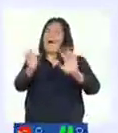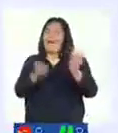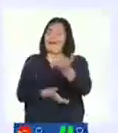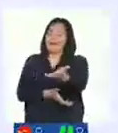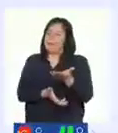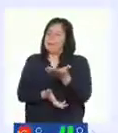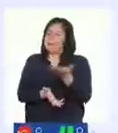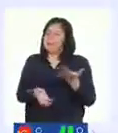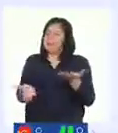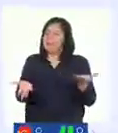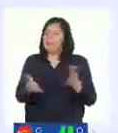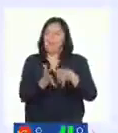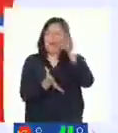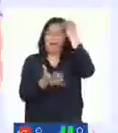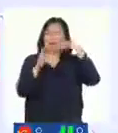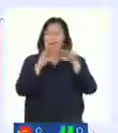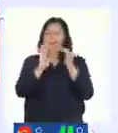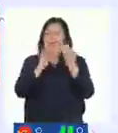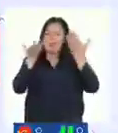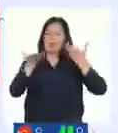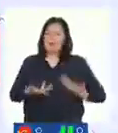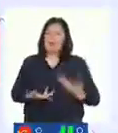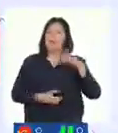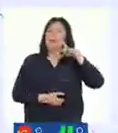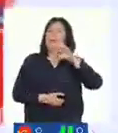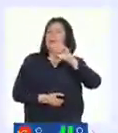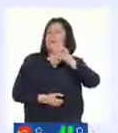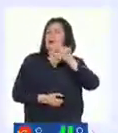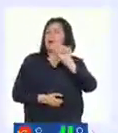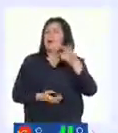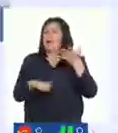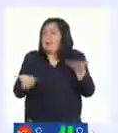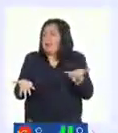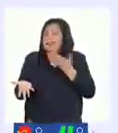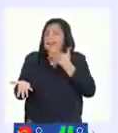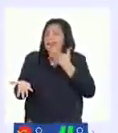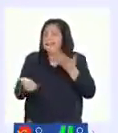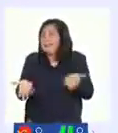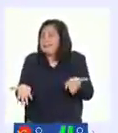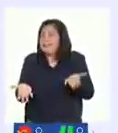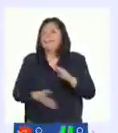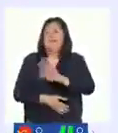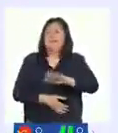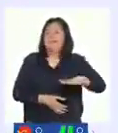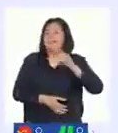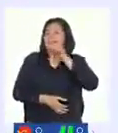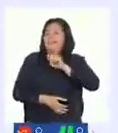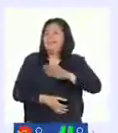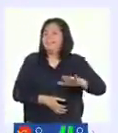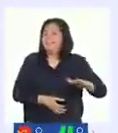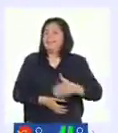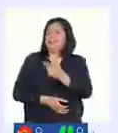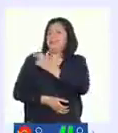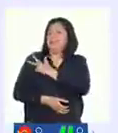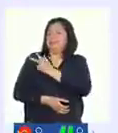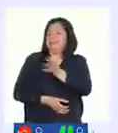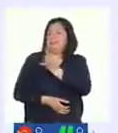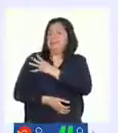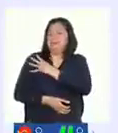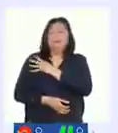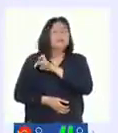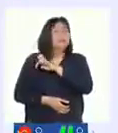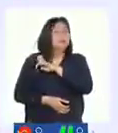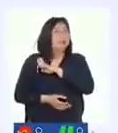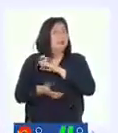Bienvenidas y bienvenidos a Aprendo en Casa. Soy Paola Moreno y este programa está dirigido a niñas y niños de tercer y